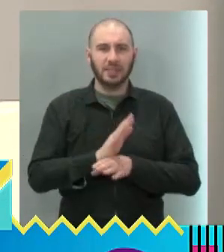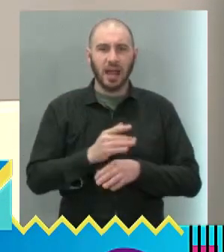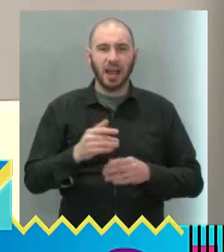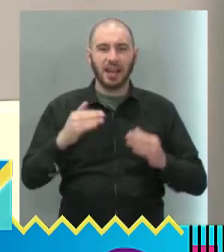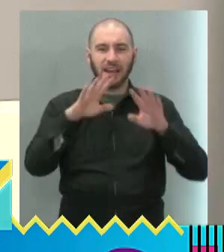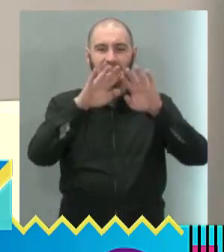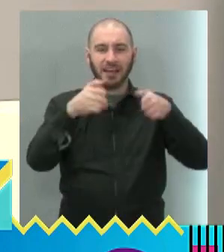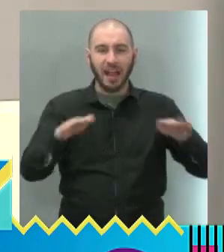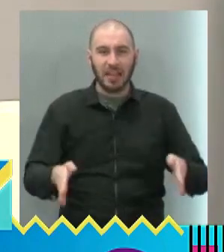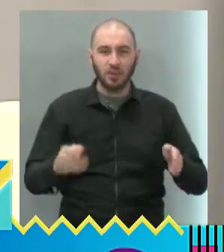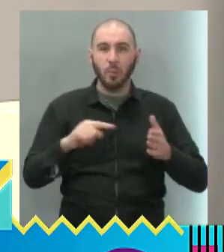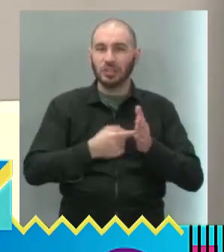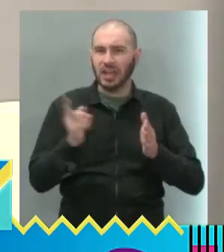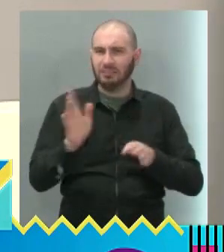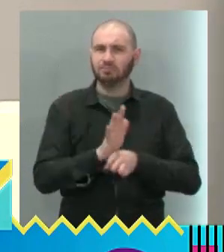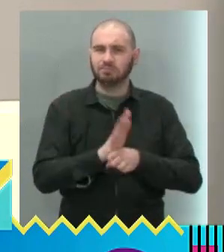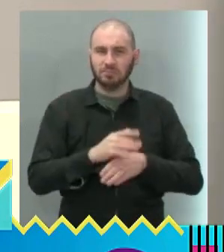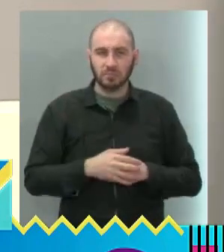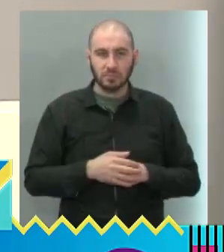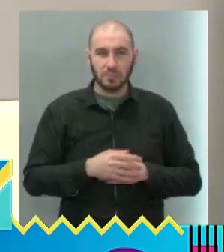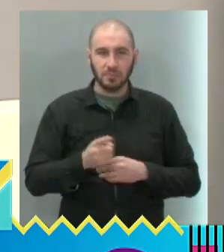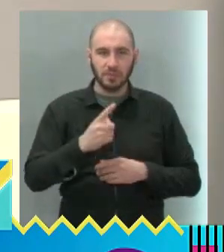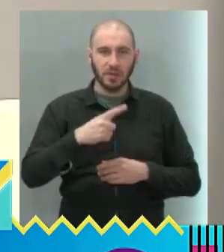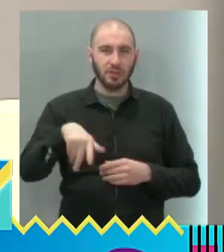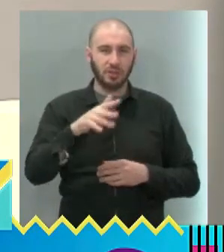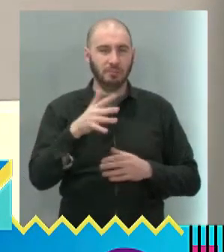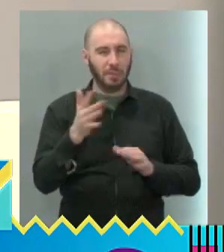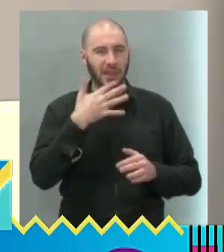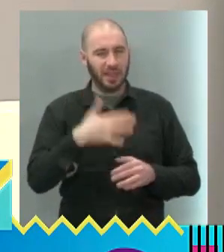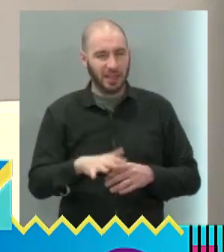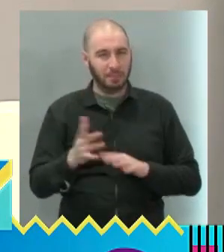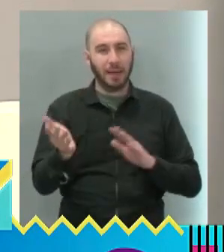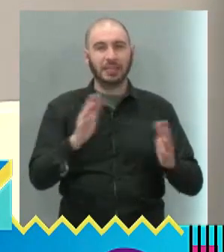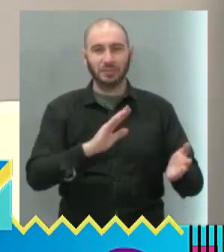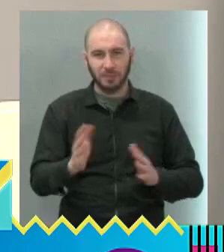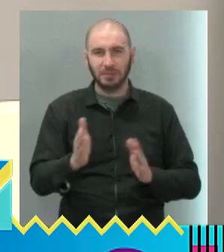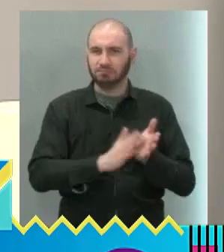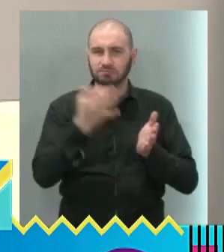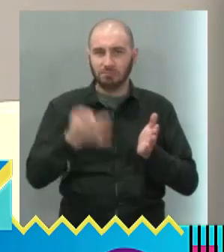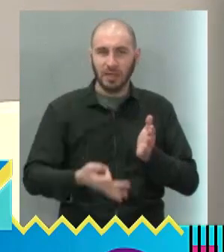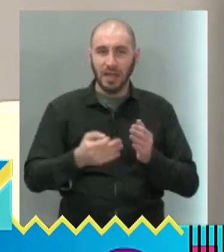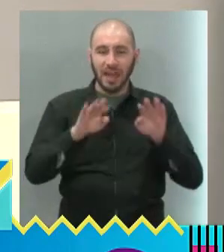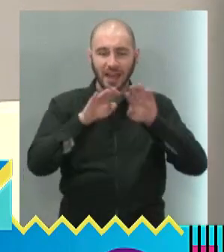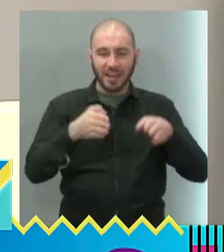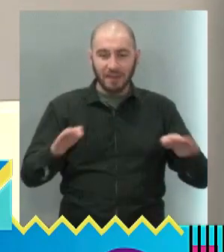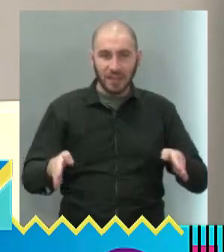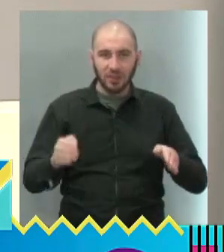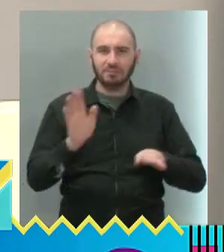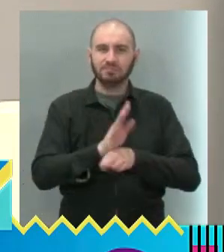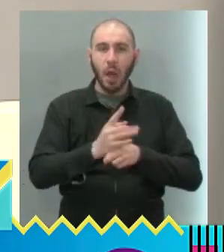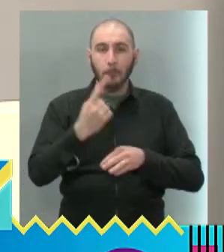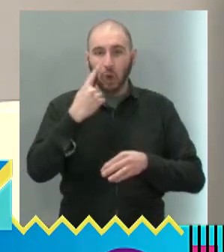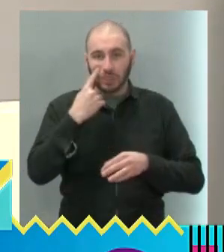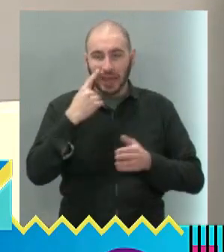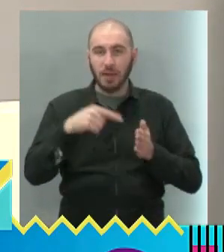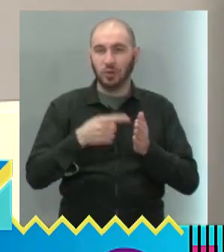el Cabildo de Buenos Aires? Para que tengamos una idea más o menos concreta, el Cabildo es la municipalidad